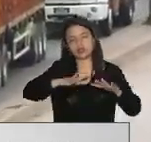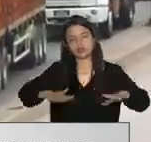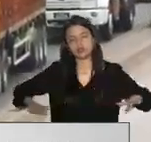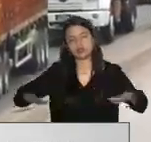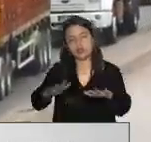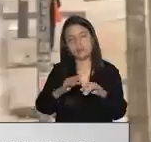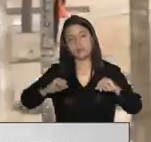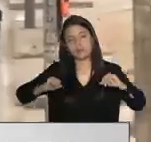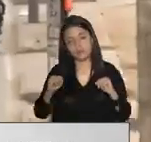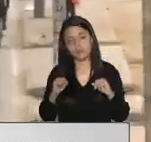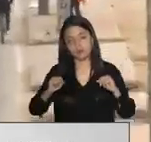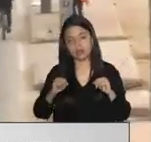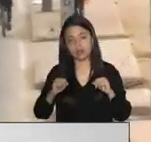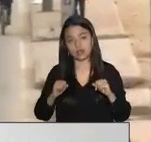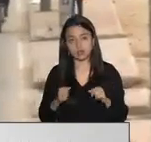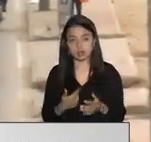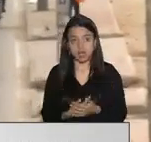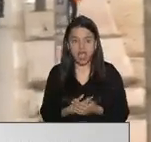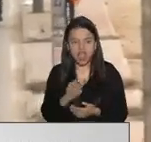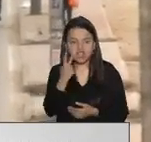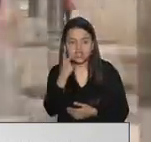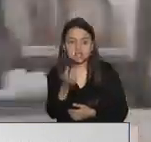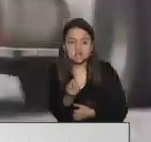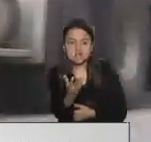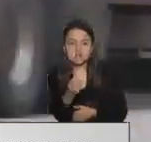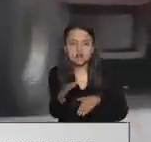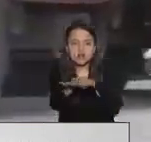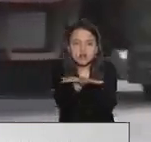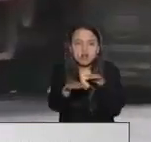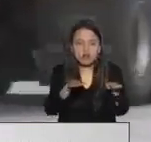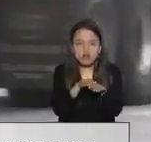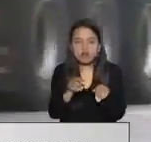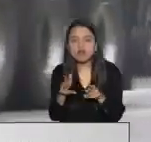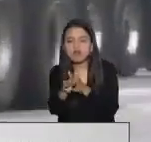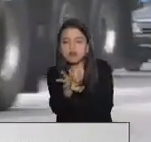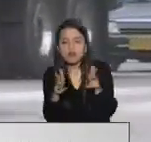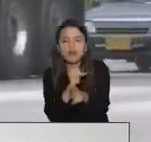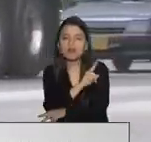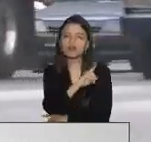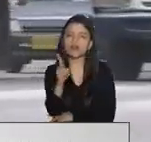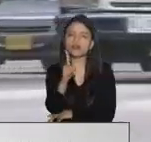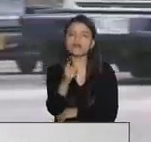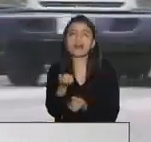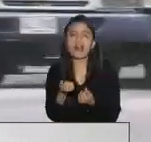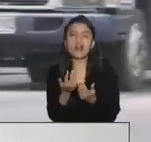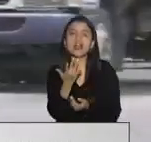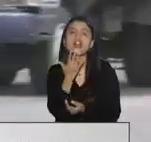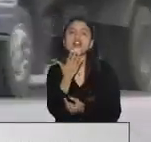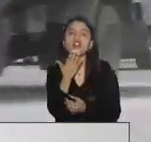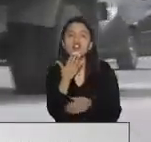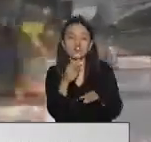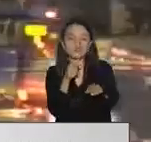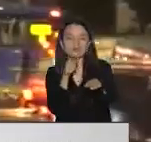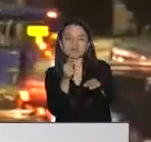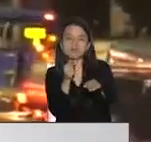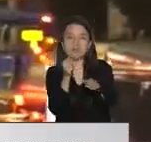cuánto contamina. Este piloto por 2 años será voluntario. La Secretaría de Ambiente habilitará un aplicativo en noviembre para que los